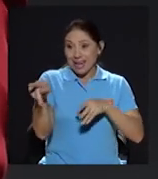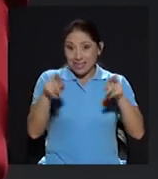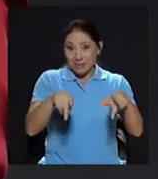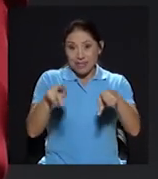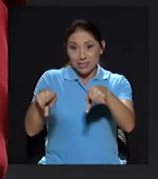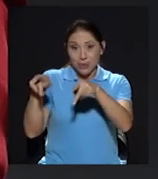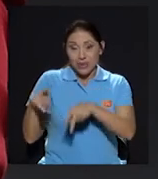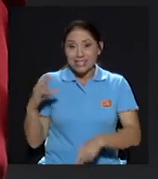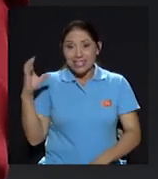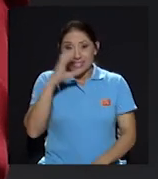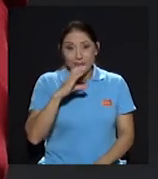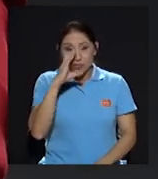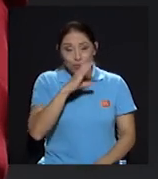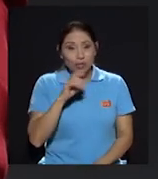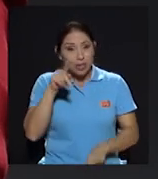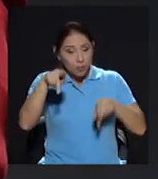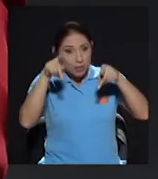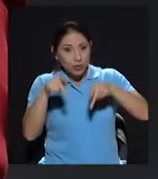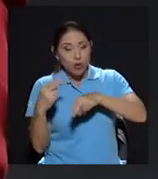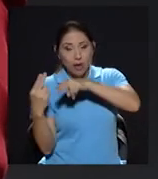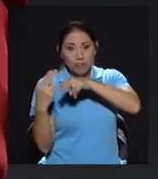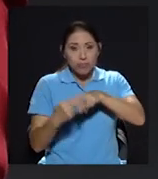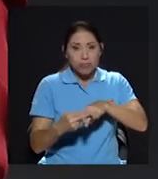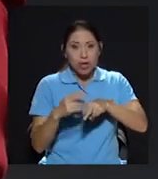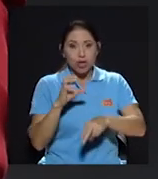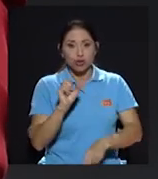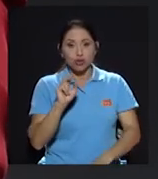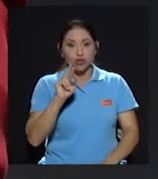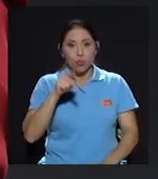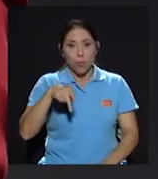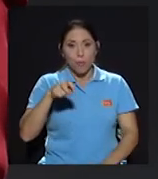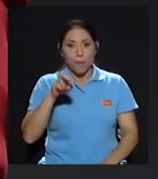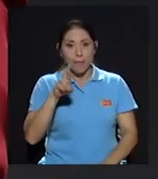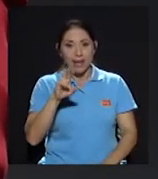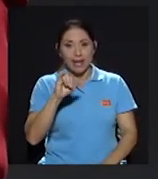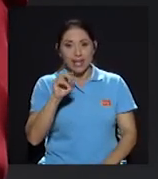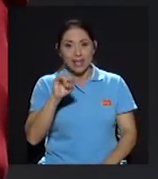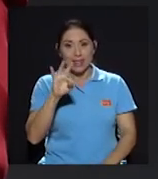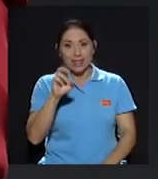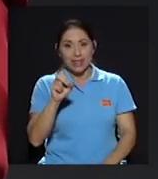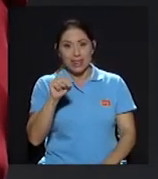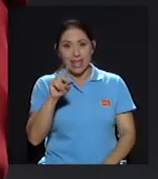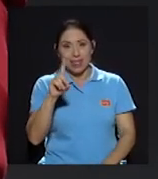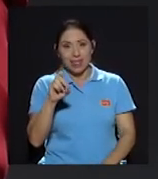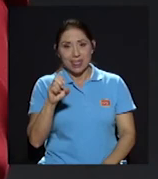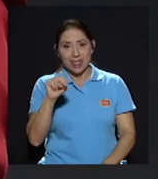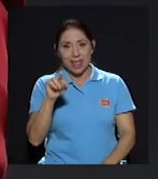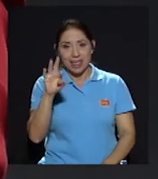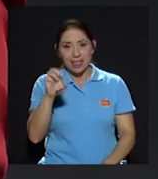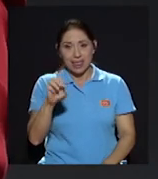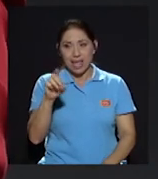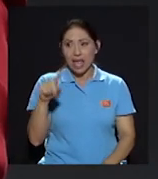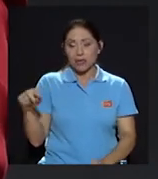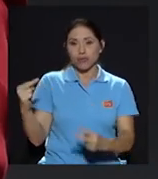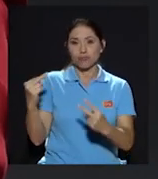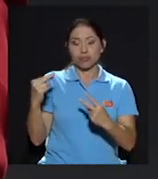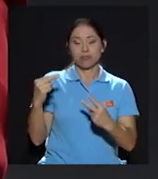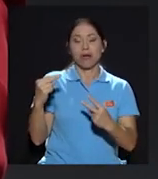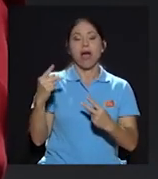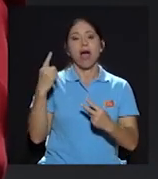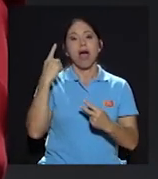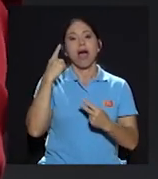un superintendente en ese momento consideraron para que yo asumiera esa posición